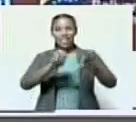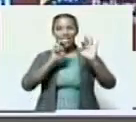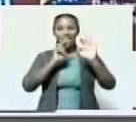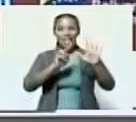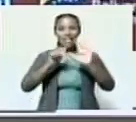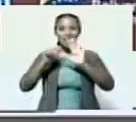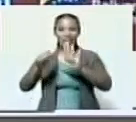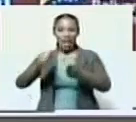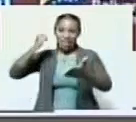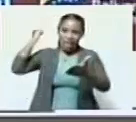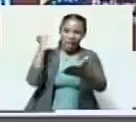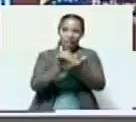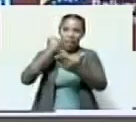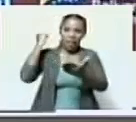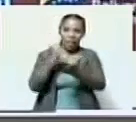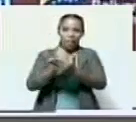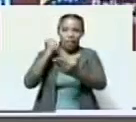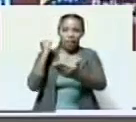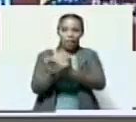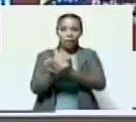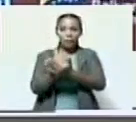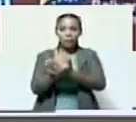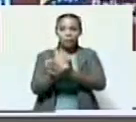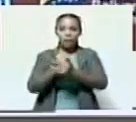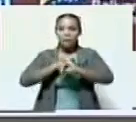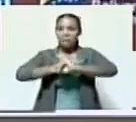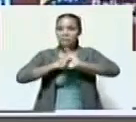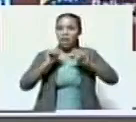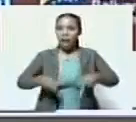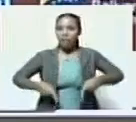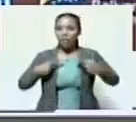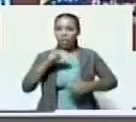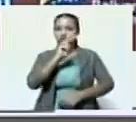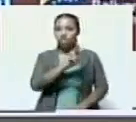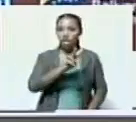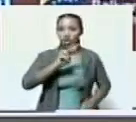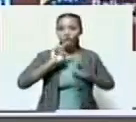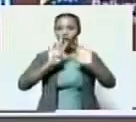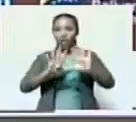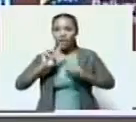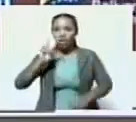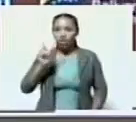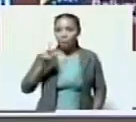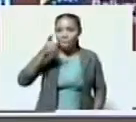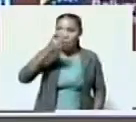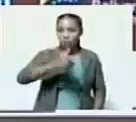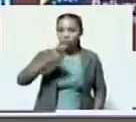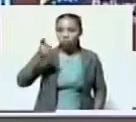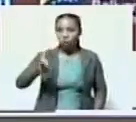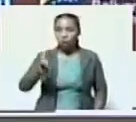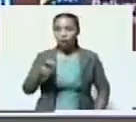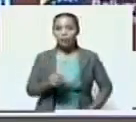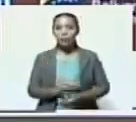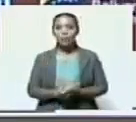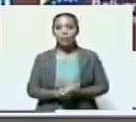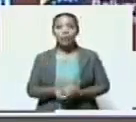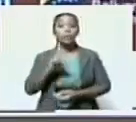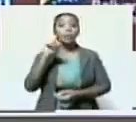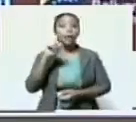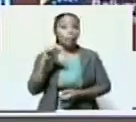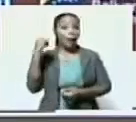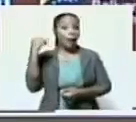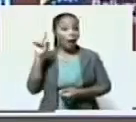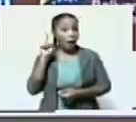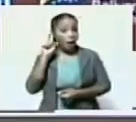76 masacres que acabaron con la vida de 292 personas, incluidas, escúchese